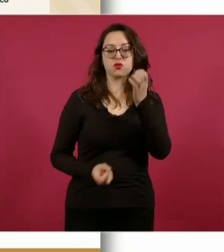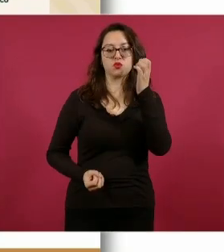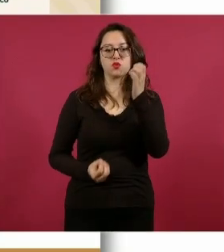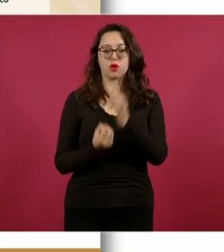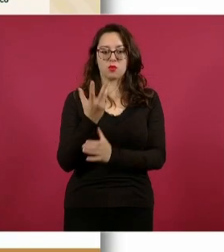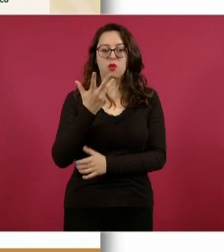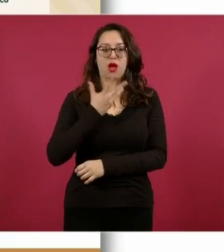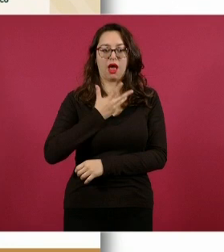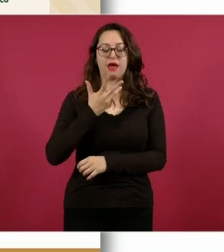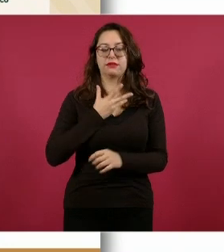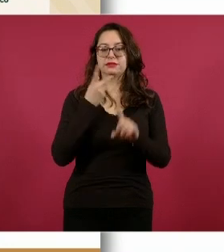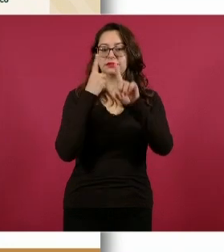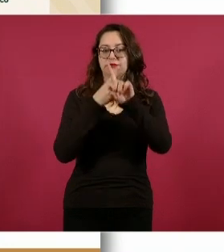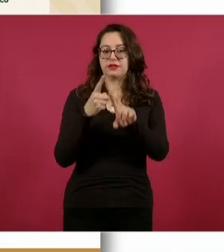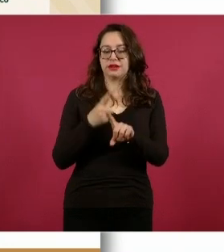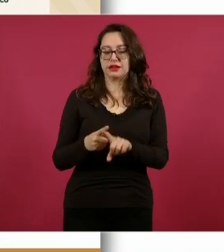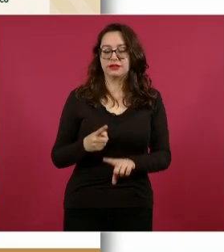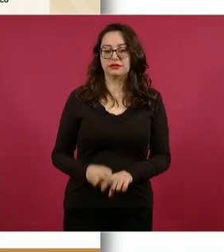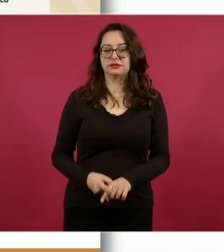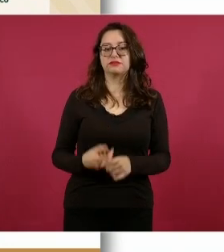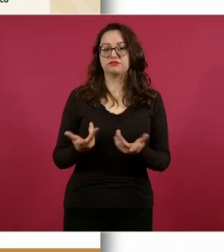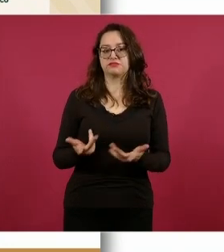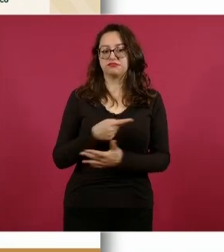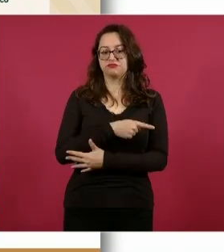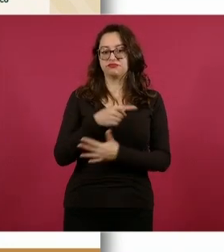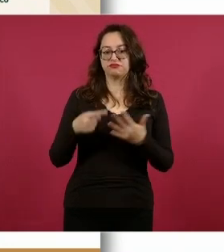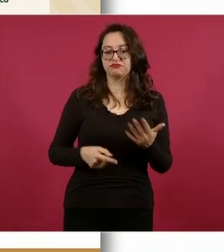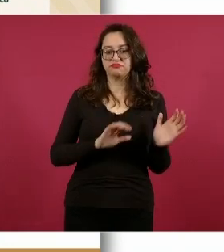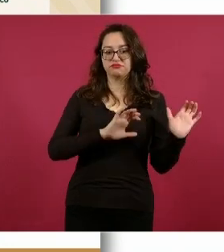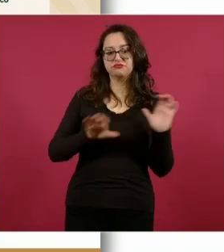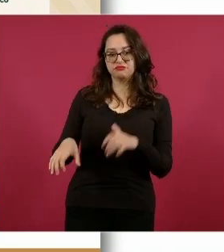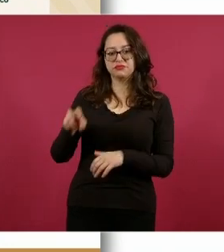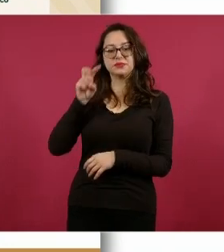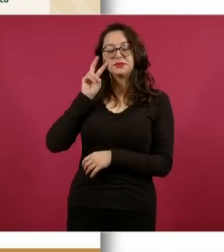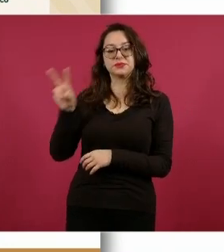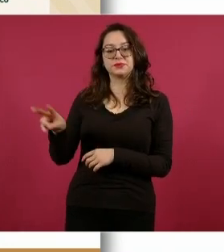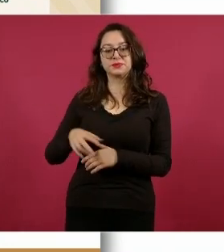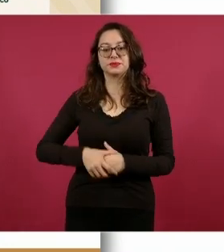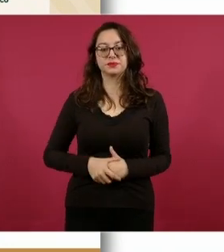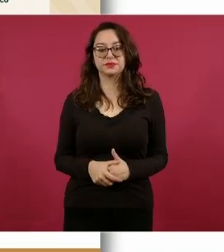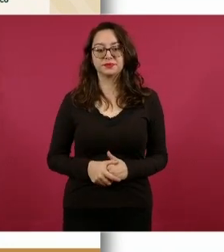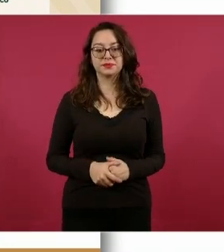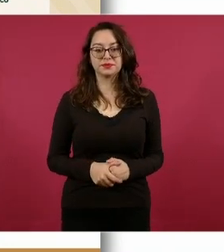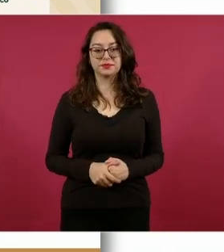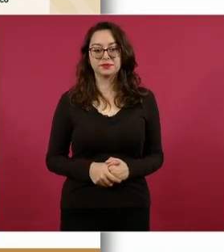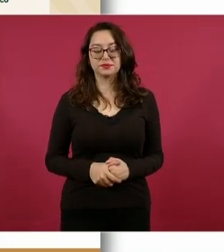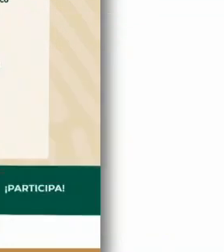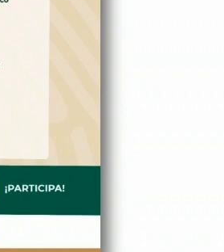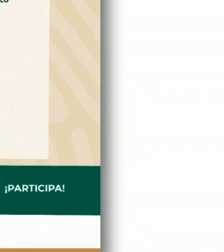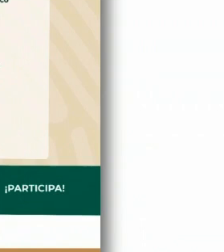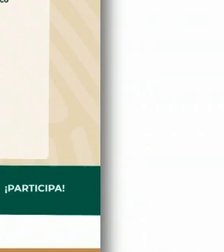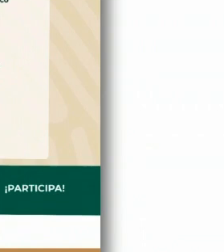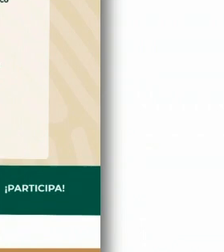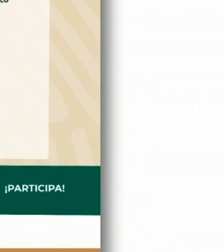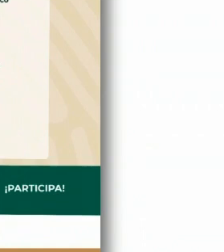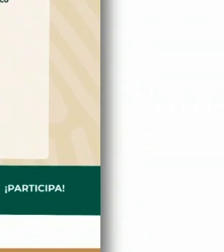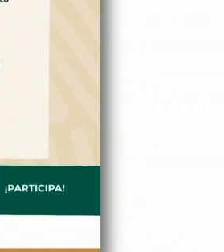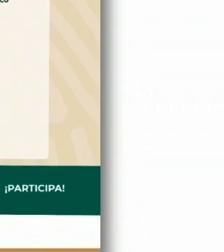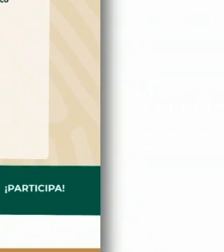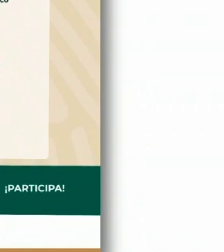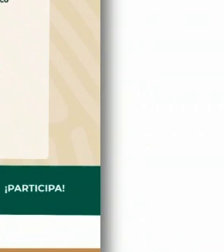diferentes especialidades que estamos buscando. Las cinco troncales, medicina, cirugía general,